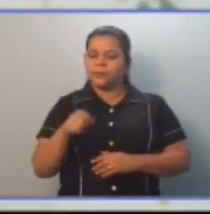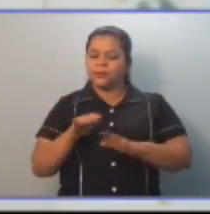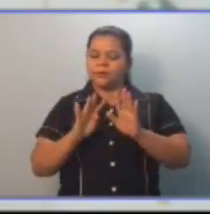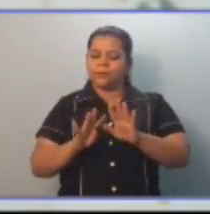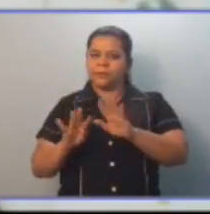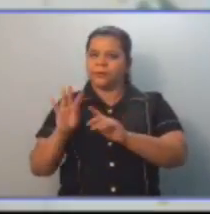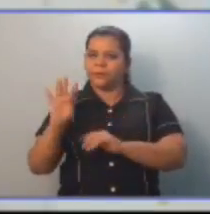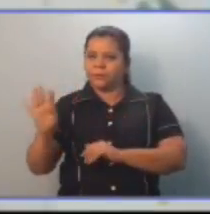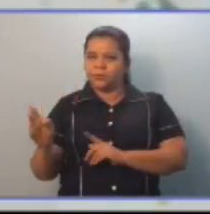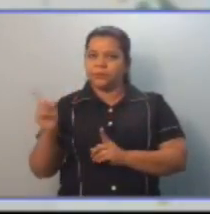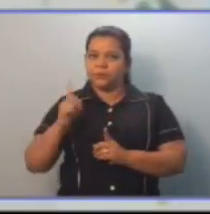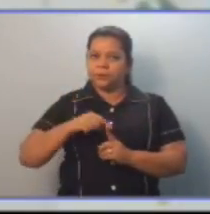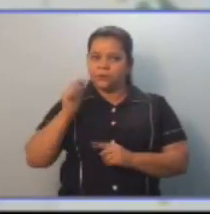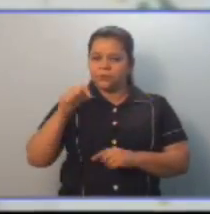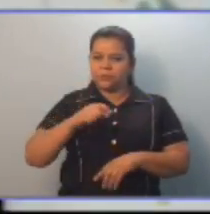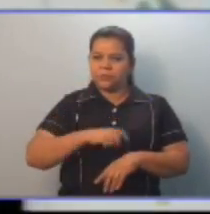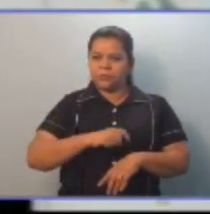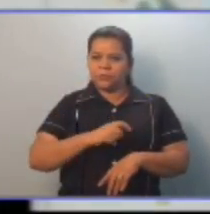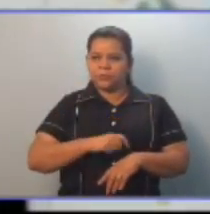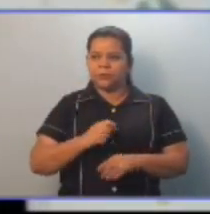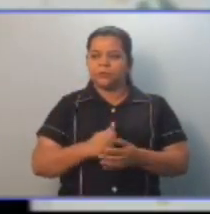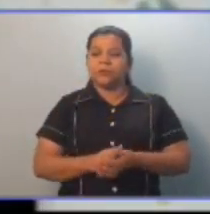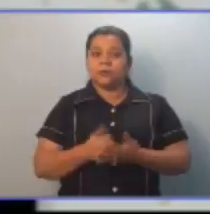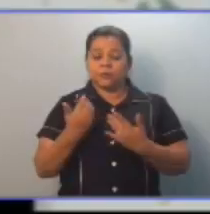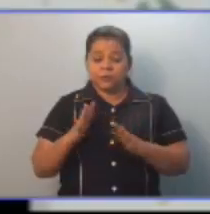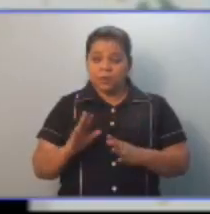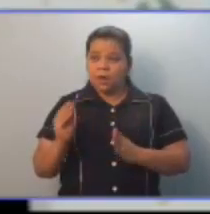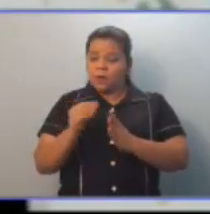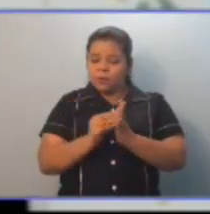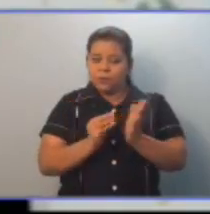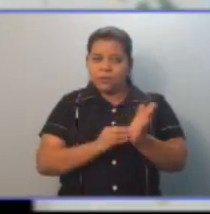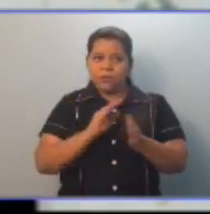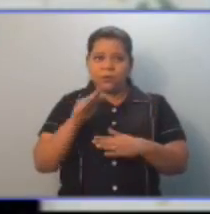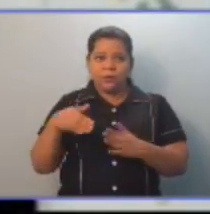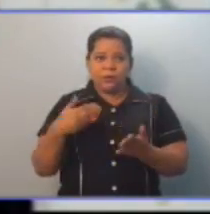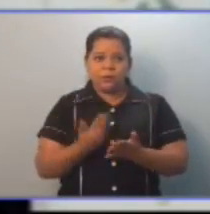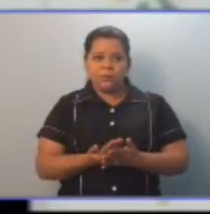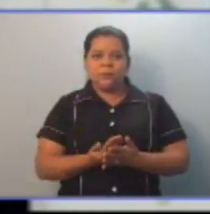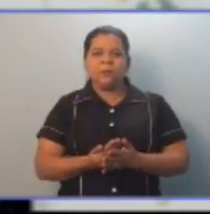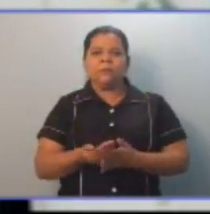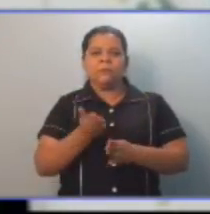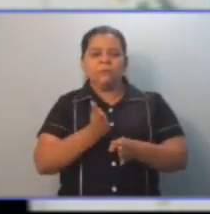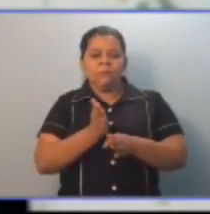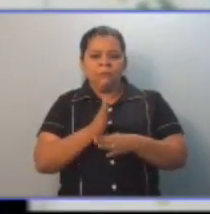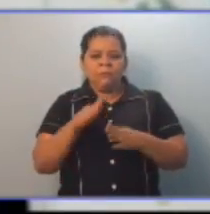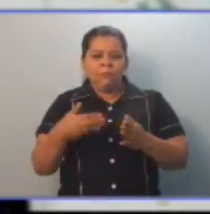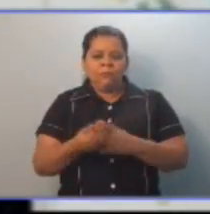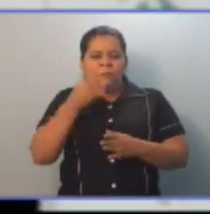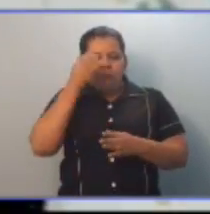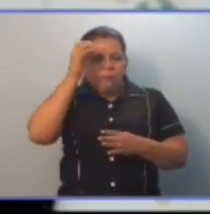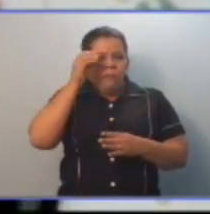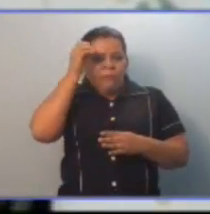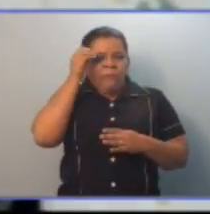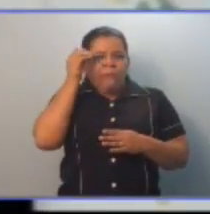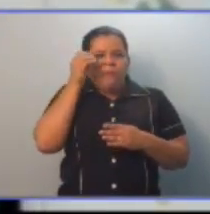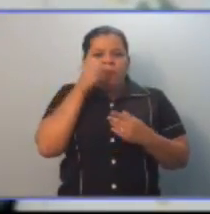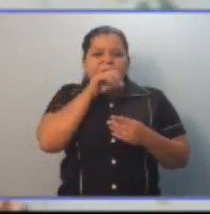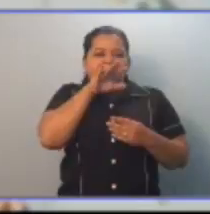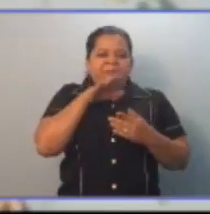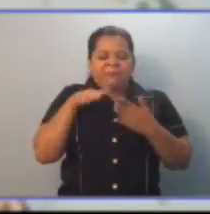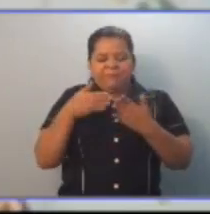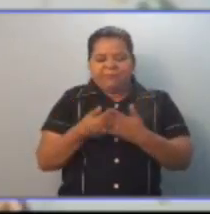fecha, mucha creación del contenido de las disposiciones constitucionales, de los términos que se utilizan. Por mencionar